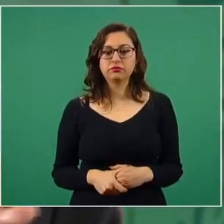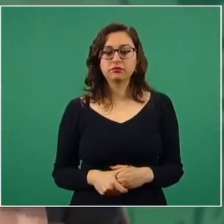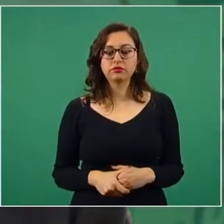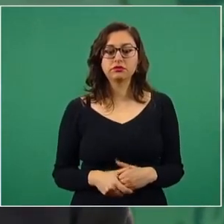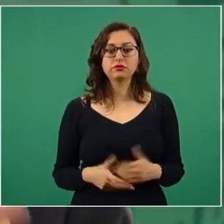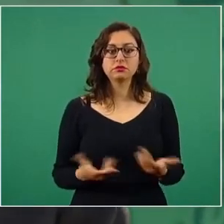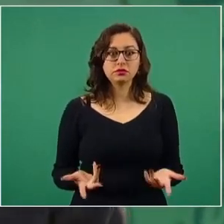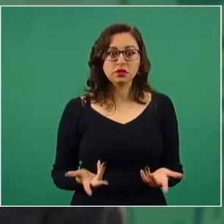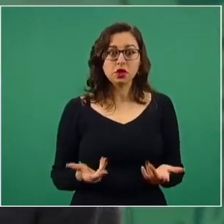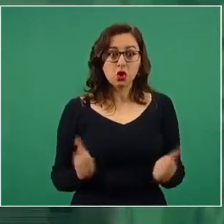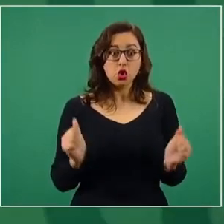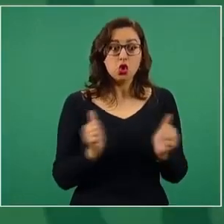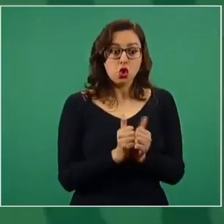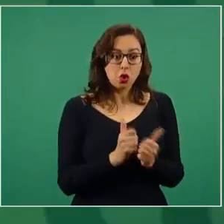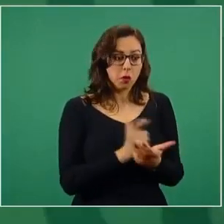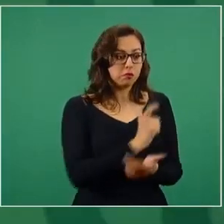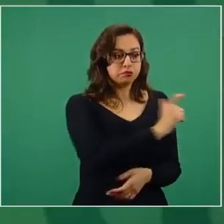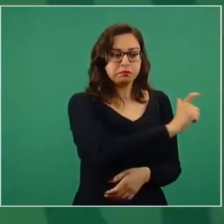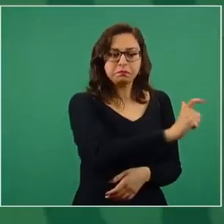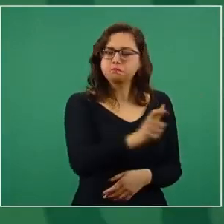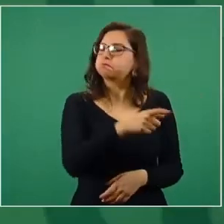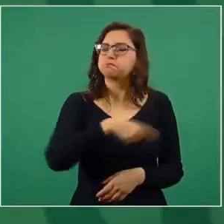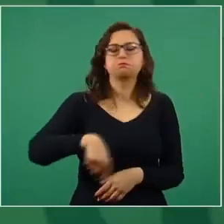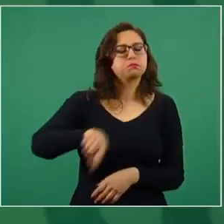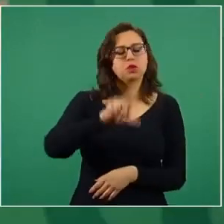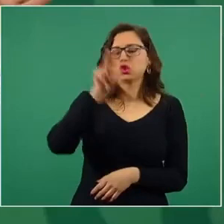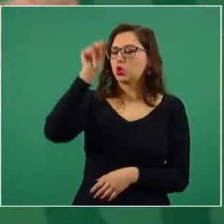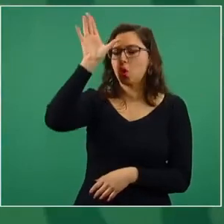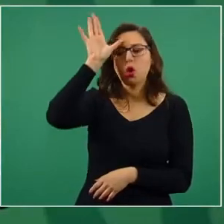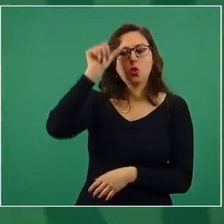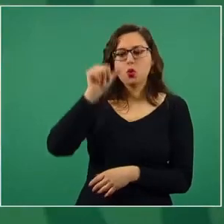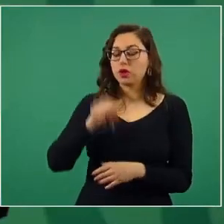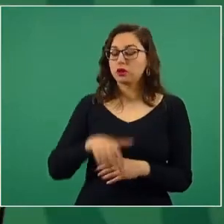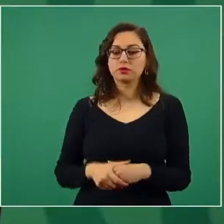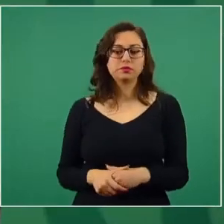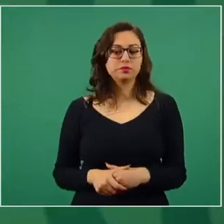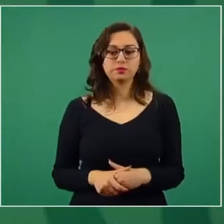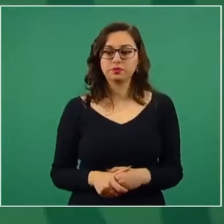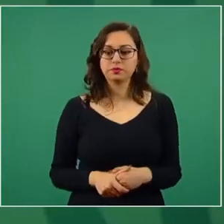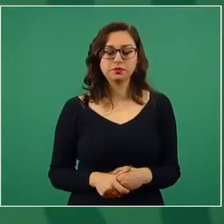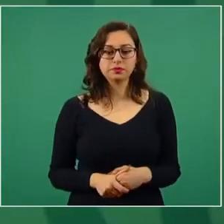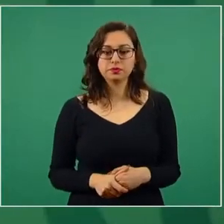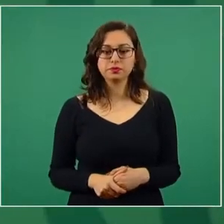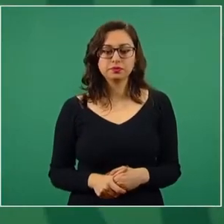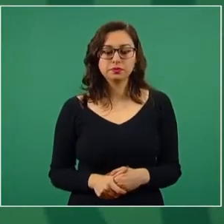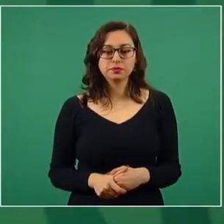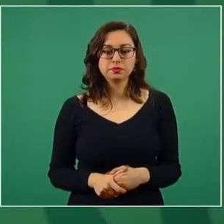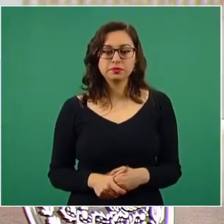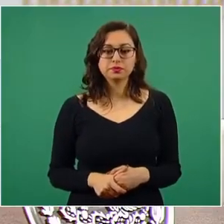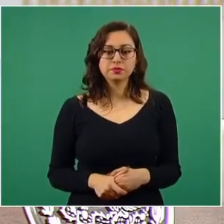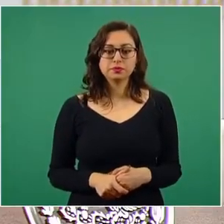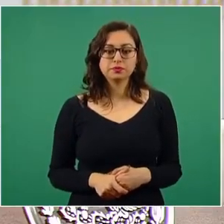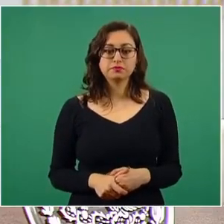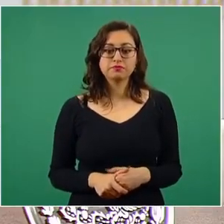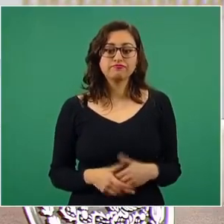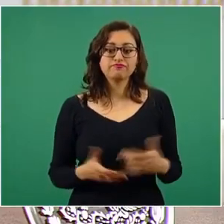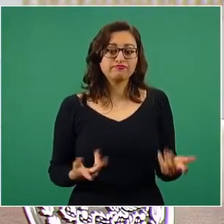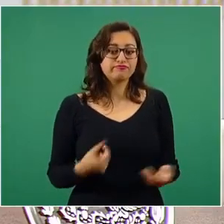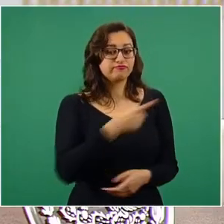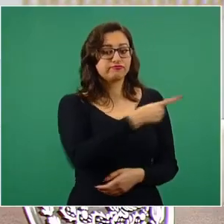pagando las indemnizaciones, es decir, reparando el daño. La